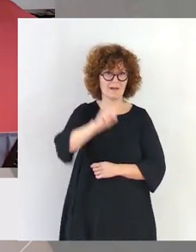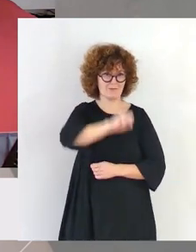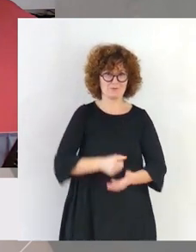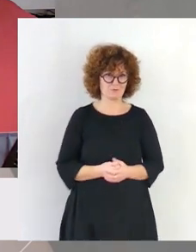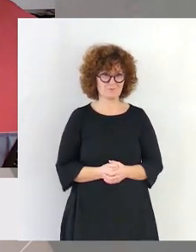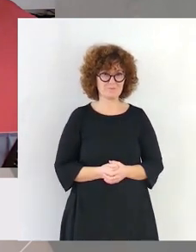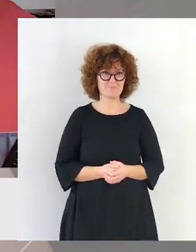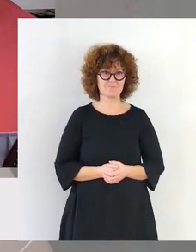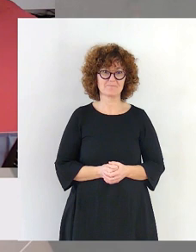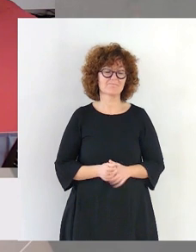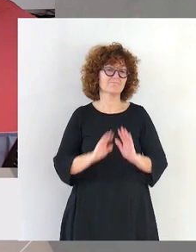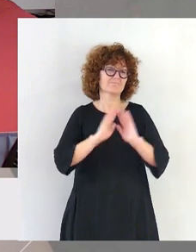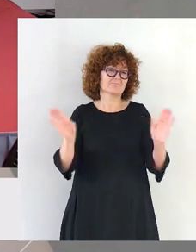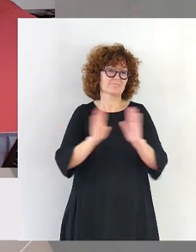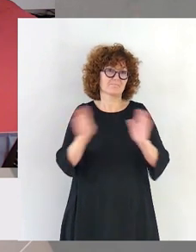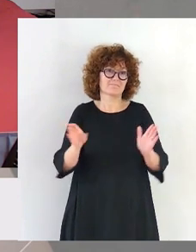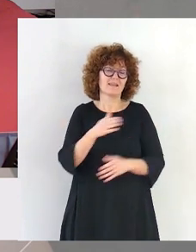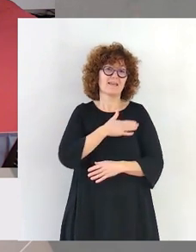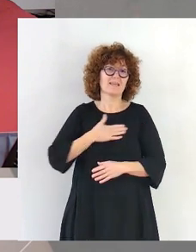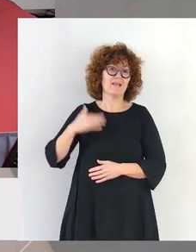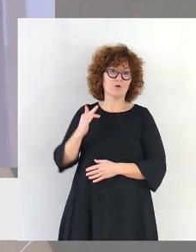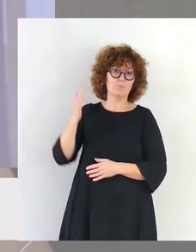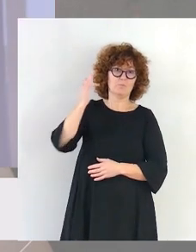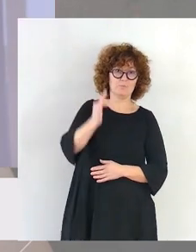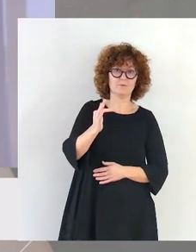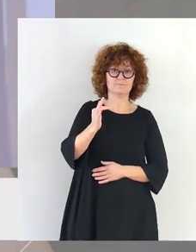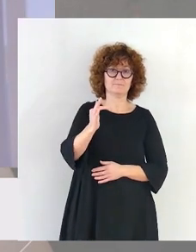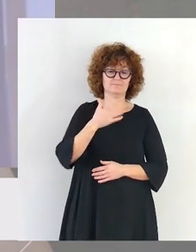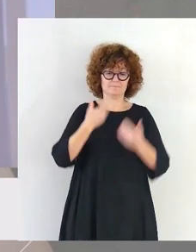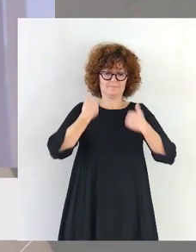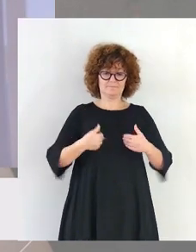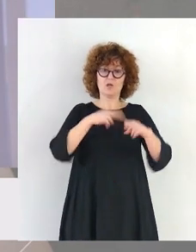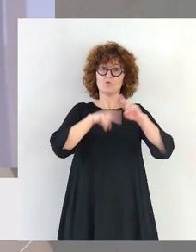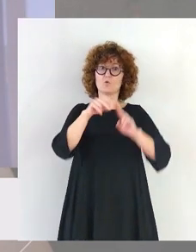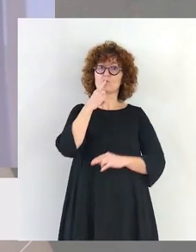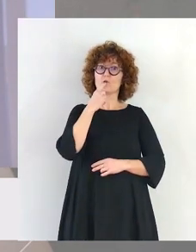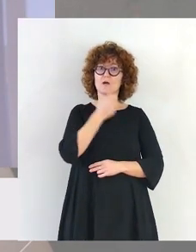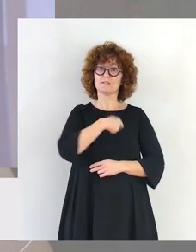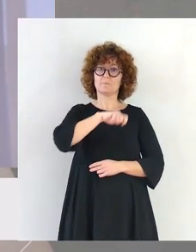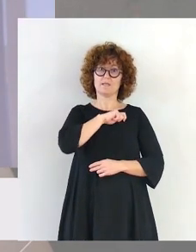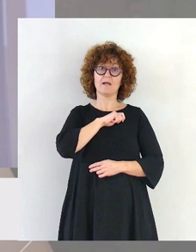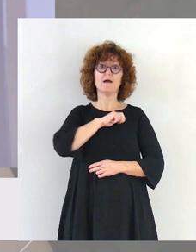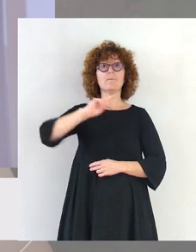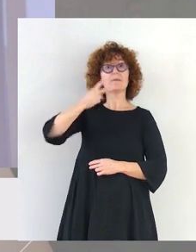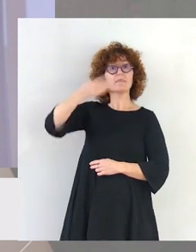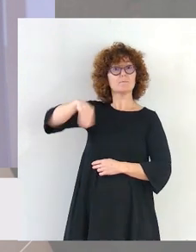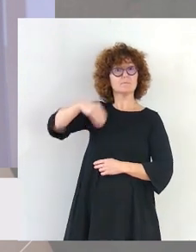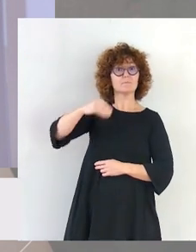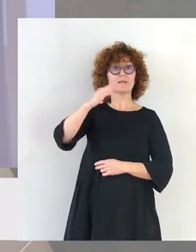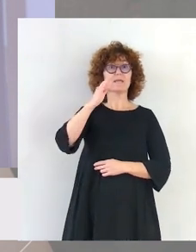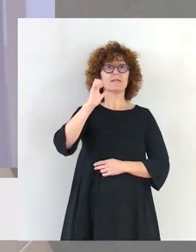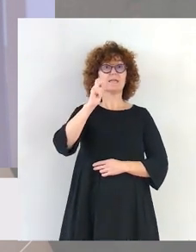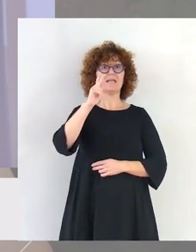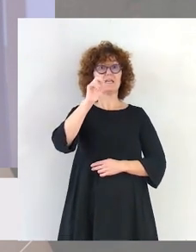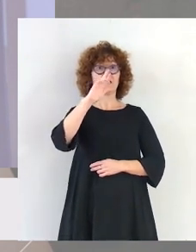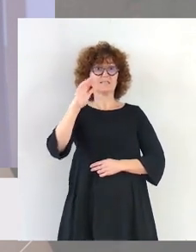cierto así que sin más quiero dar paso en nombre de la fundación Cruz Roja española a su vicepresidenta teres llam que